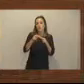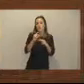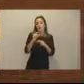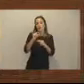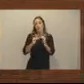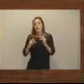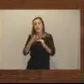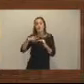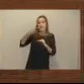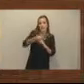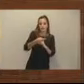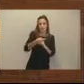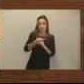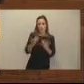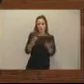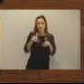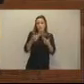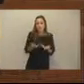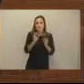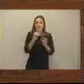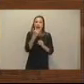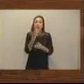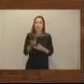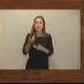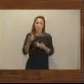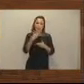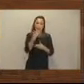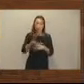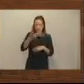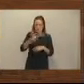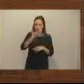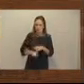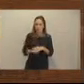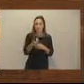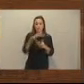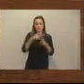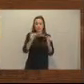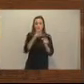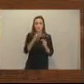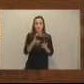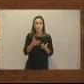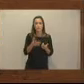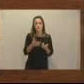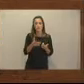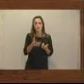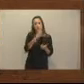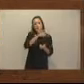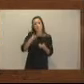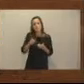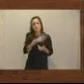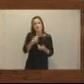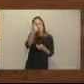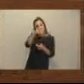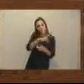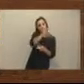Esta que nos sale tan cara en Asturias de aquellos que, sobre todo, están pendientes no de lo que diga la gente, sino de que